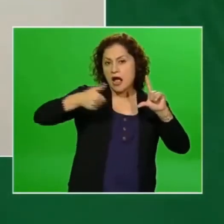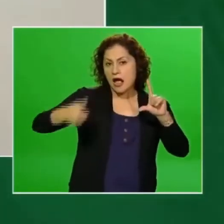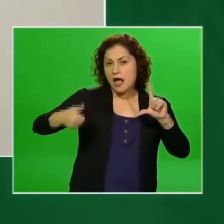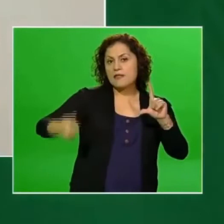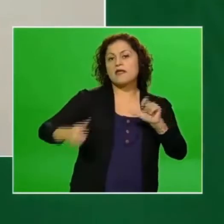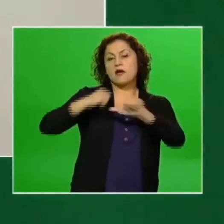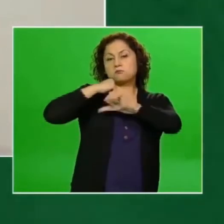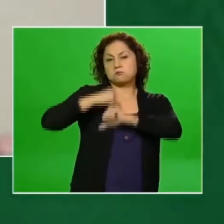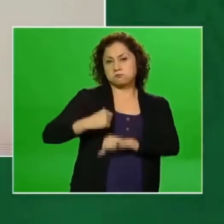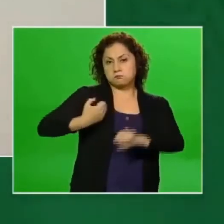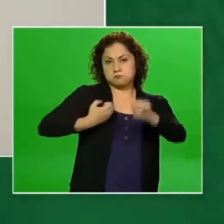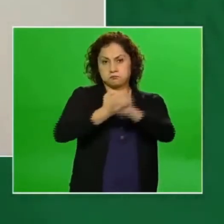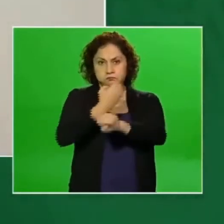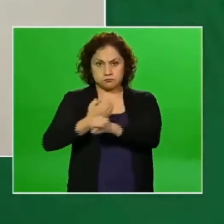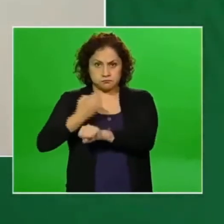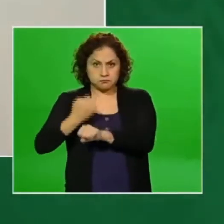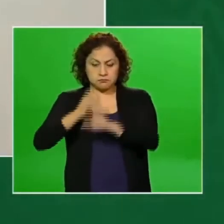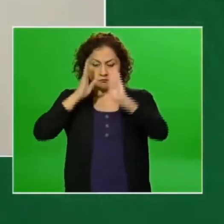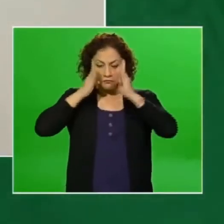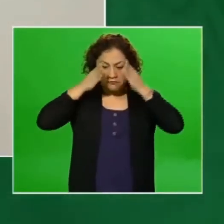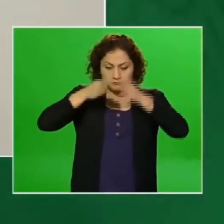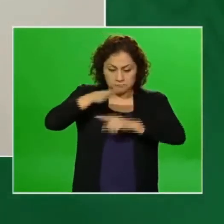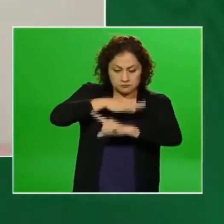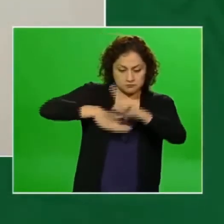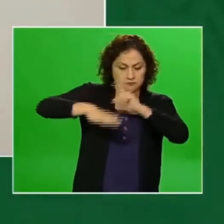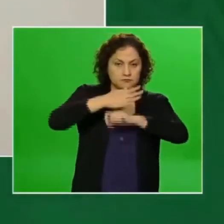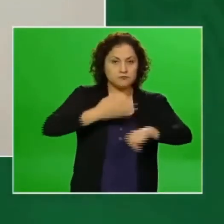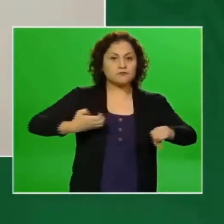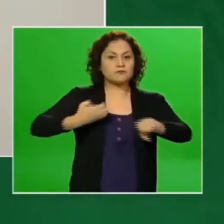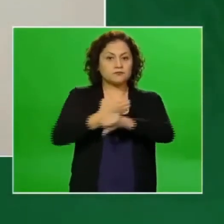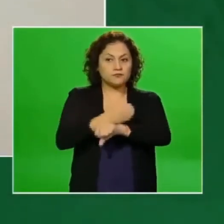locales, estatales, de cuál es el comportamiento de su epidemia.